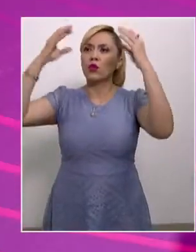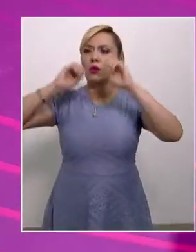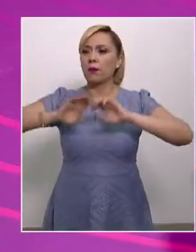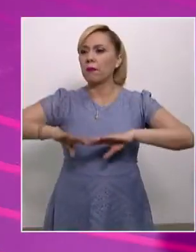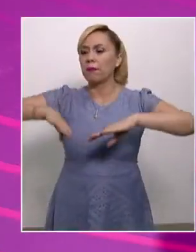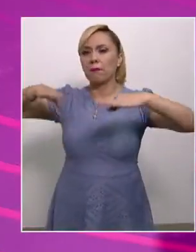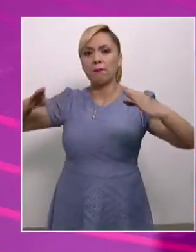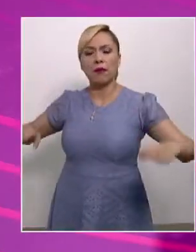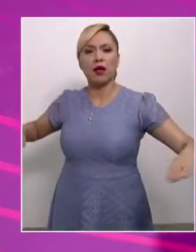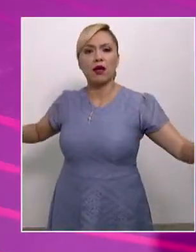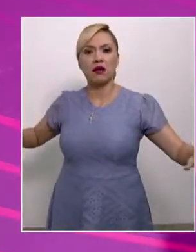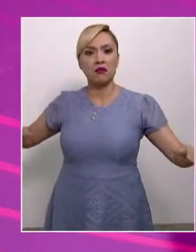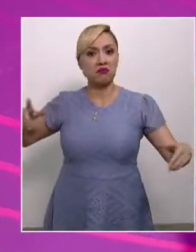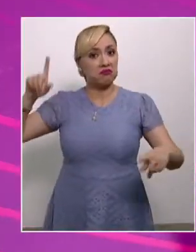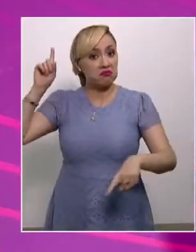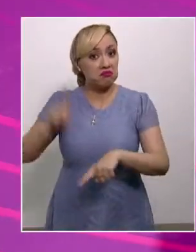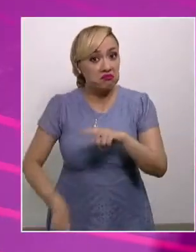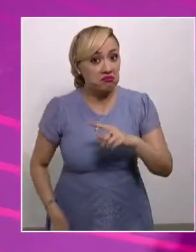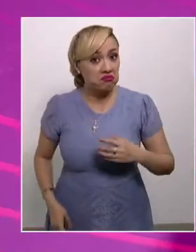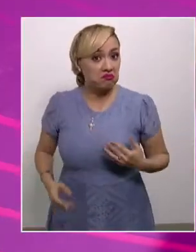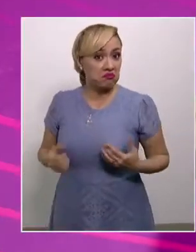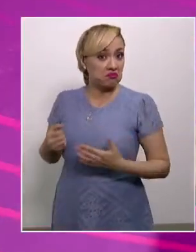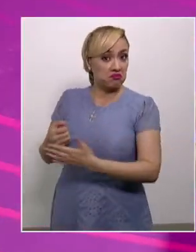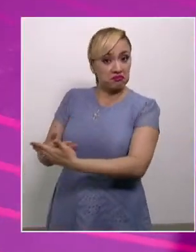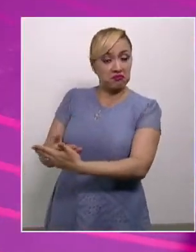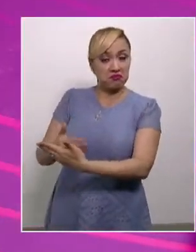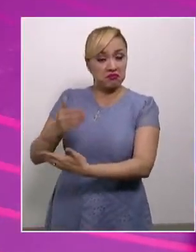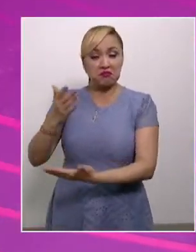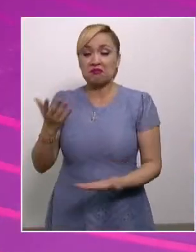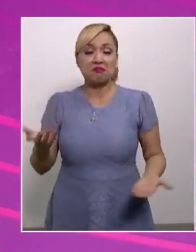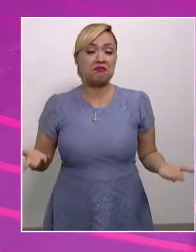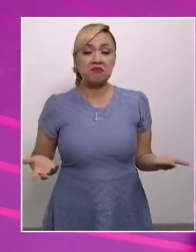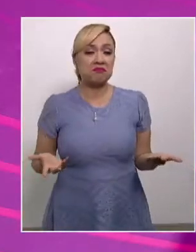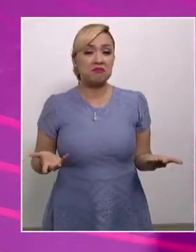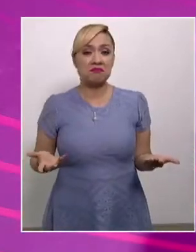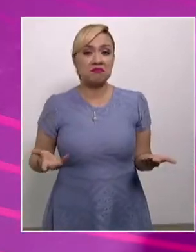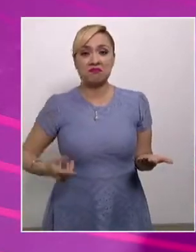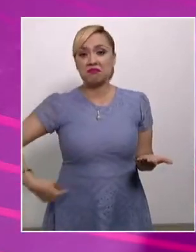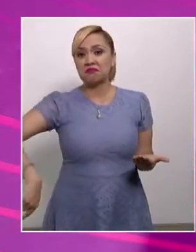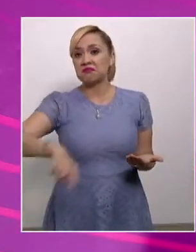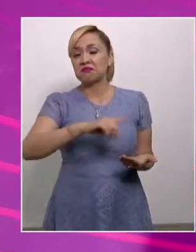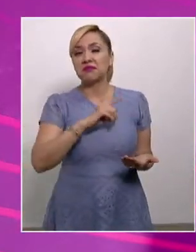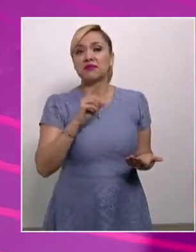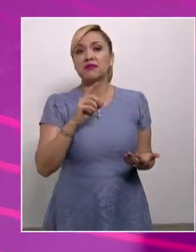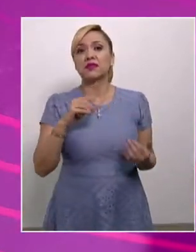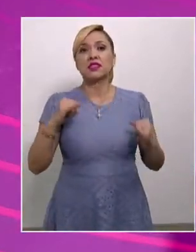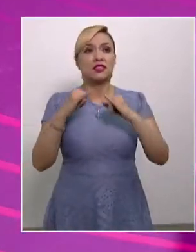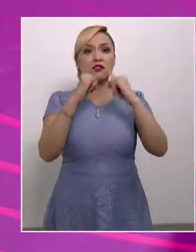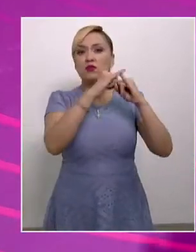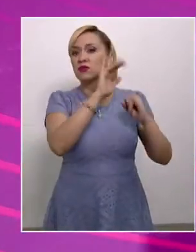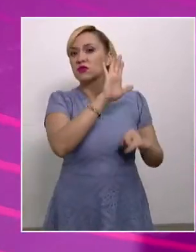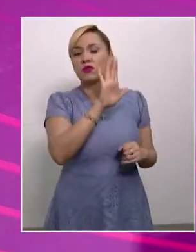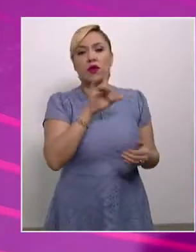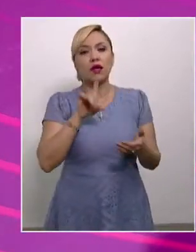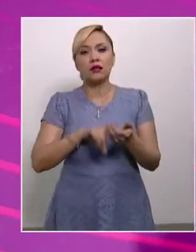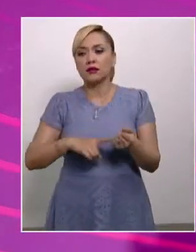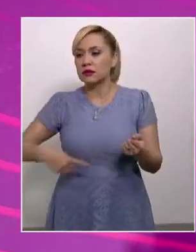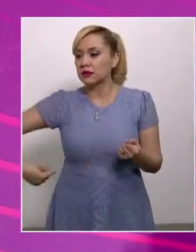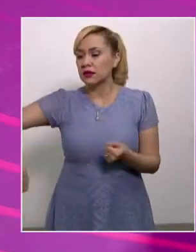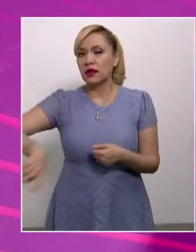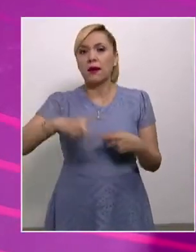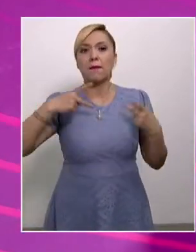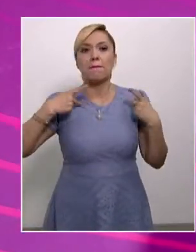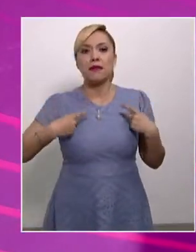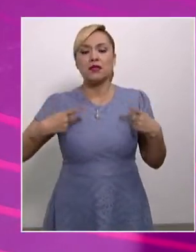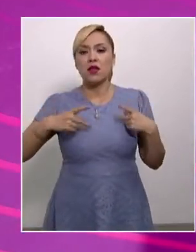Mediterráneo, que vaya a parar eso. Nuestro objetivo no es parar la migración porque no depende ni de ACNUR, ni de IMOMI, ni de Médicos Sin Fronteras. Es un fenómeno que se está dando en el que